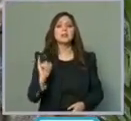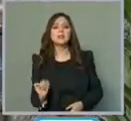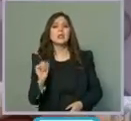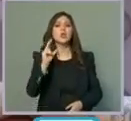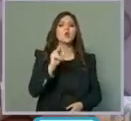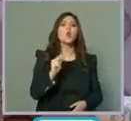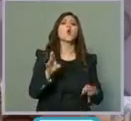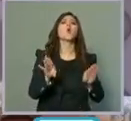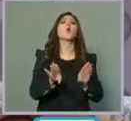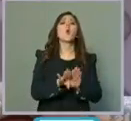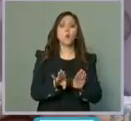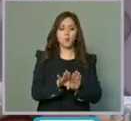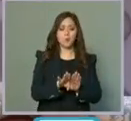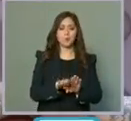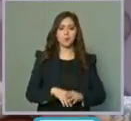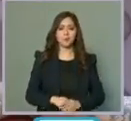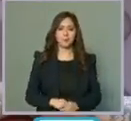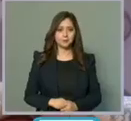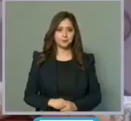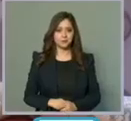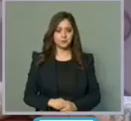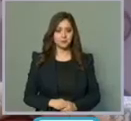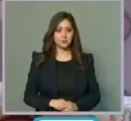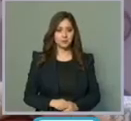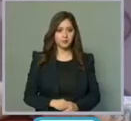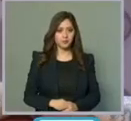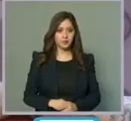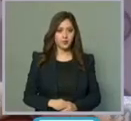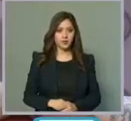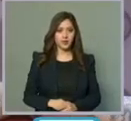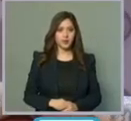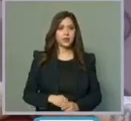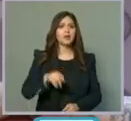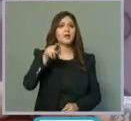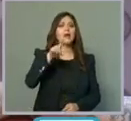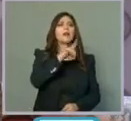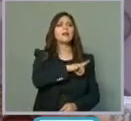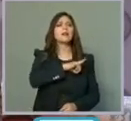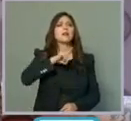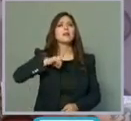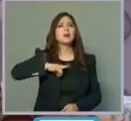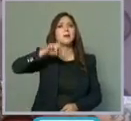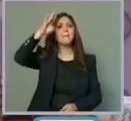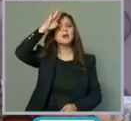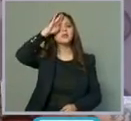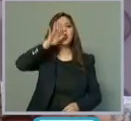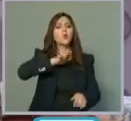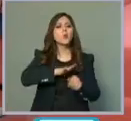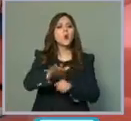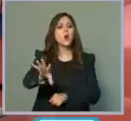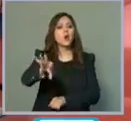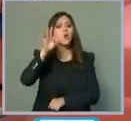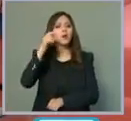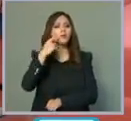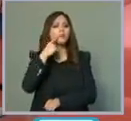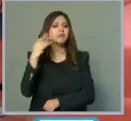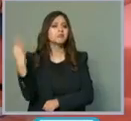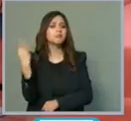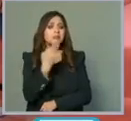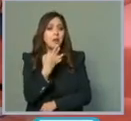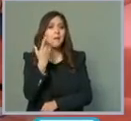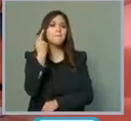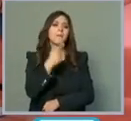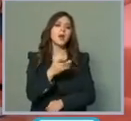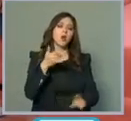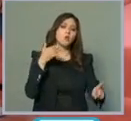hacer? Vamos a optar por aquellas alternativas que sean deliciosas, pero que sean saludables. Vamos a poner un ejemplo.